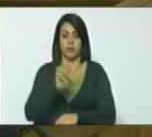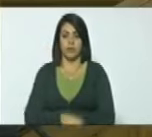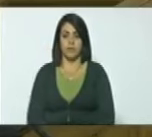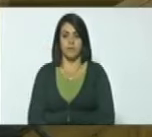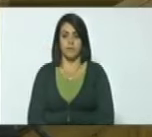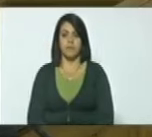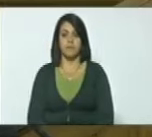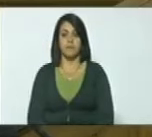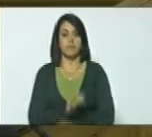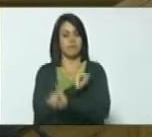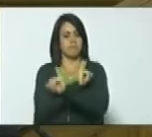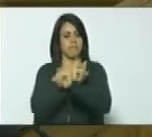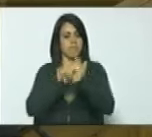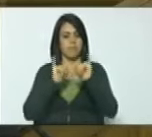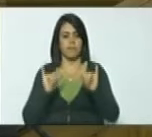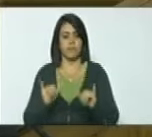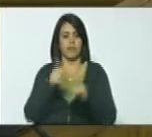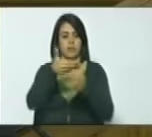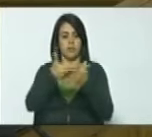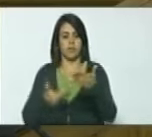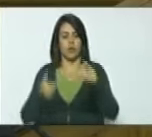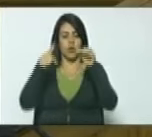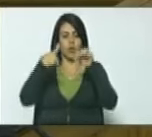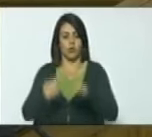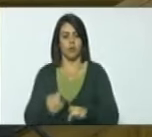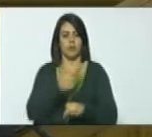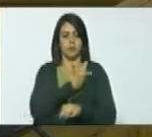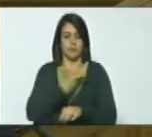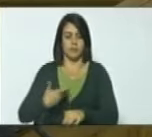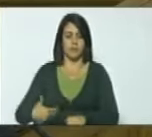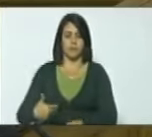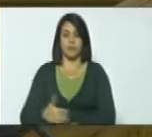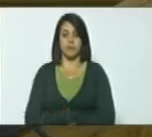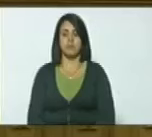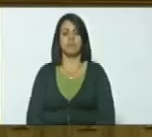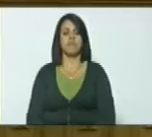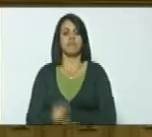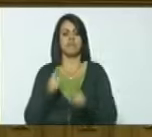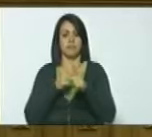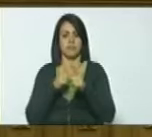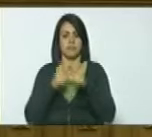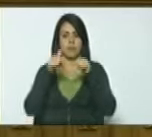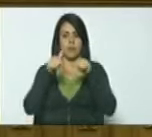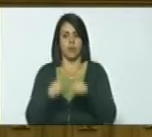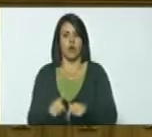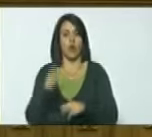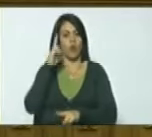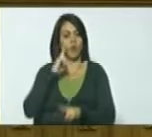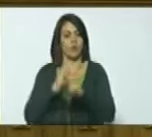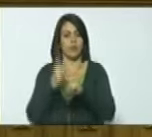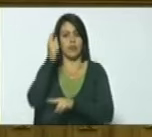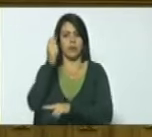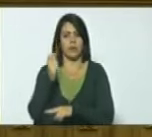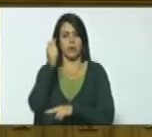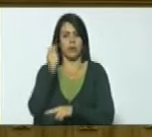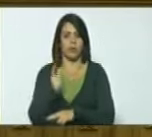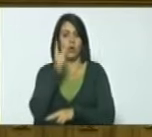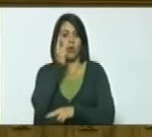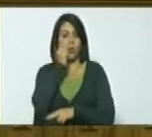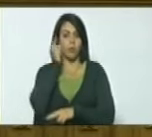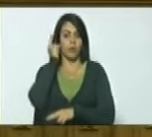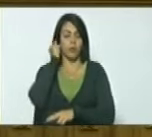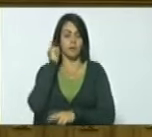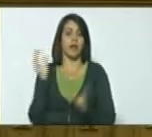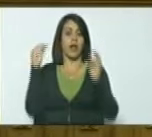de Venezuela. Es todo en la propuesta del orden del día, ciudadano presidente. En consideración, las honorables diputadas y los